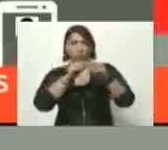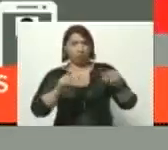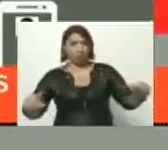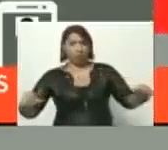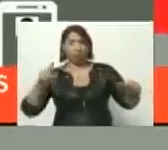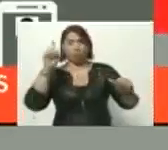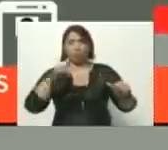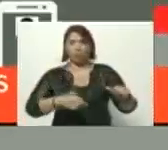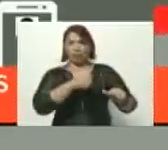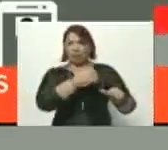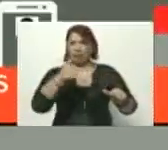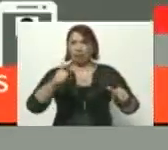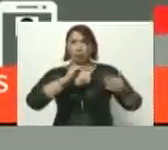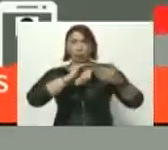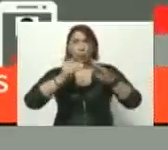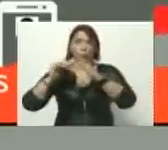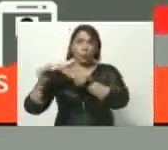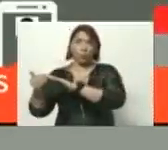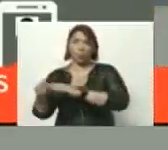cada comunidad.